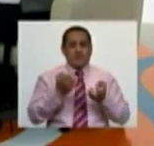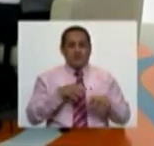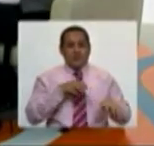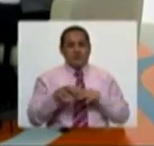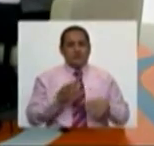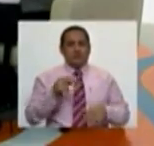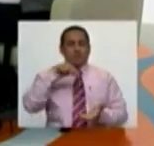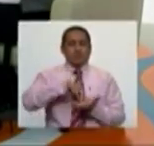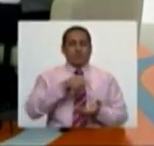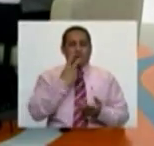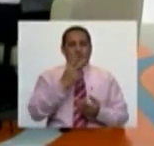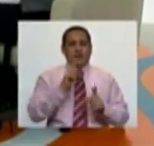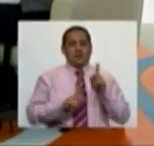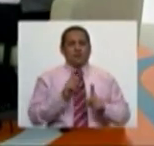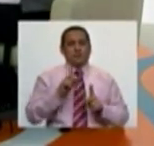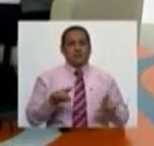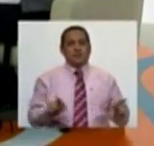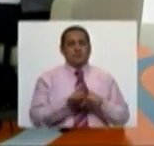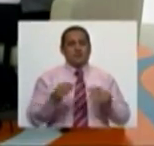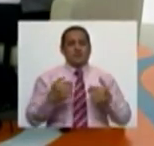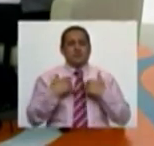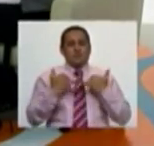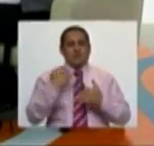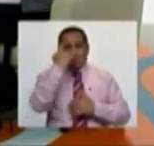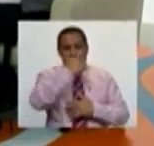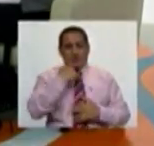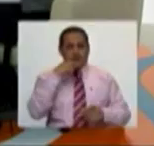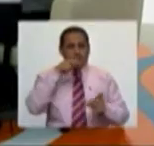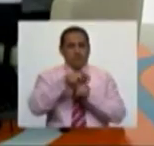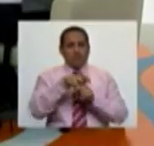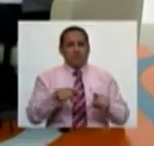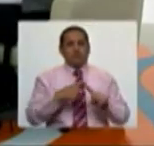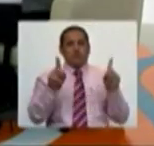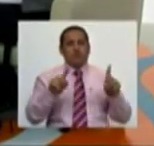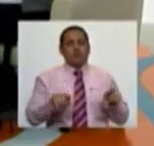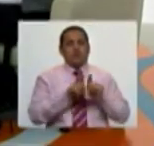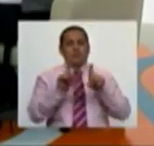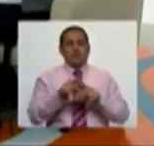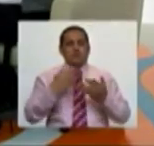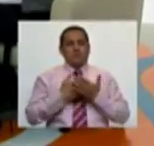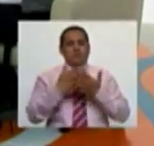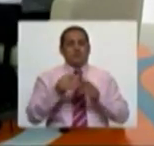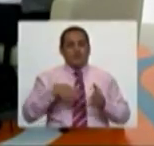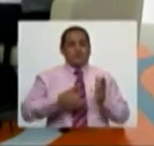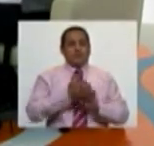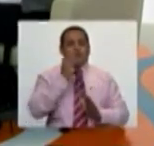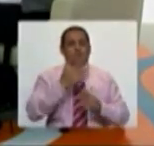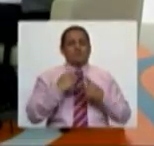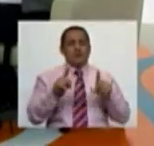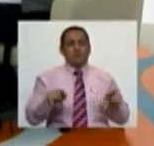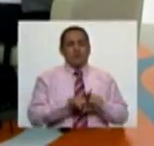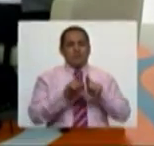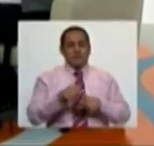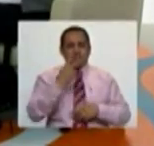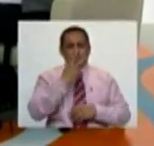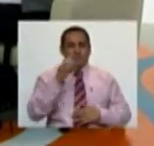quiera cometer alguna infracción, por ejemplo, ¿no? Y entonces ahí tenemos no solo la cara de la intervención, sino también el efecto disuasivo.